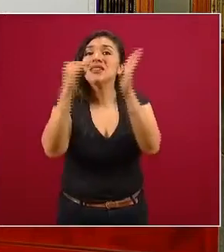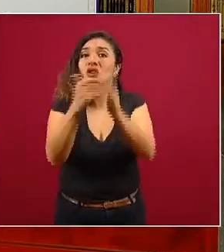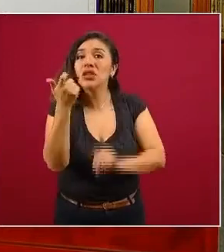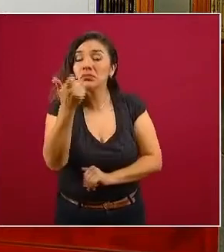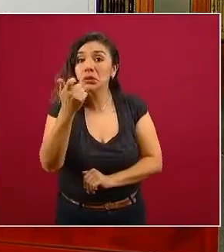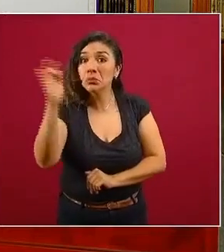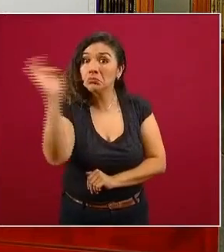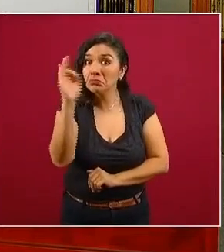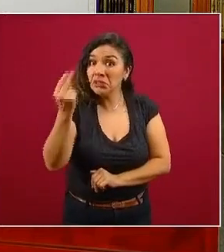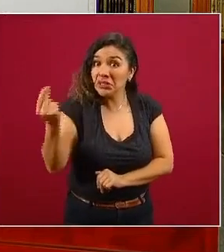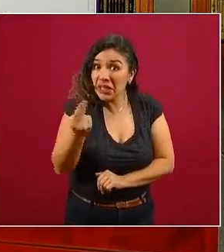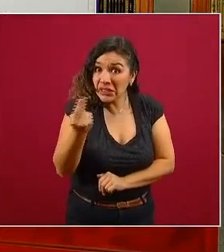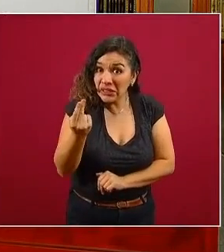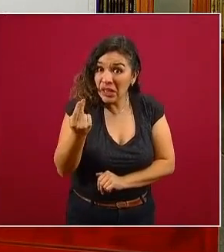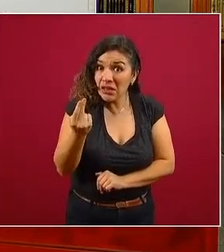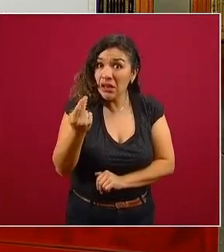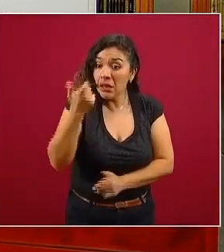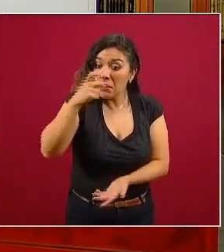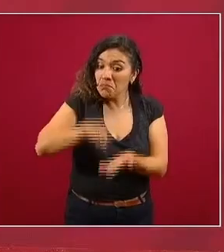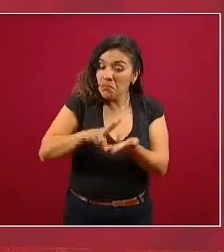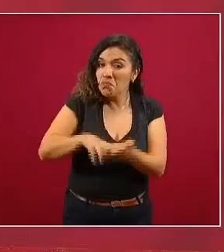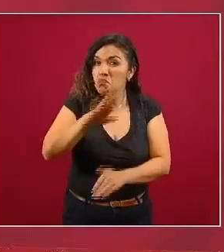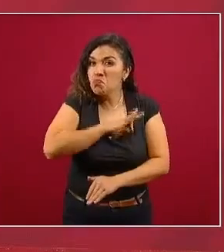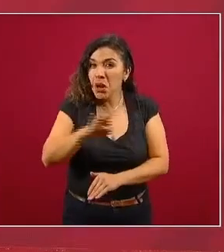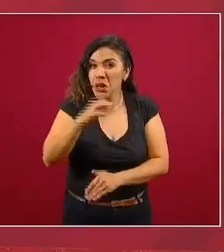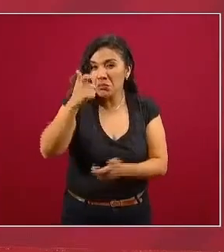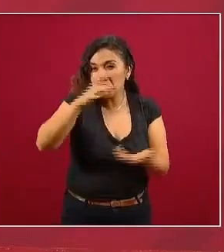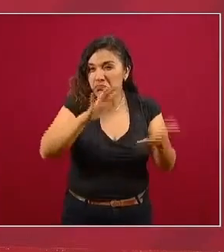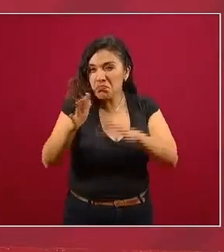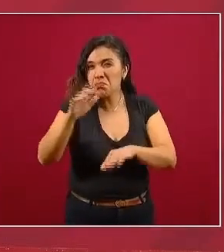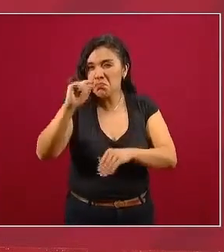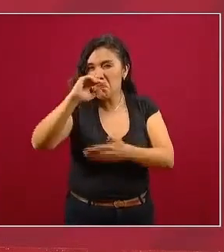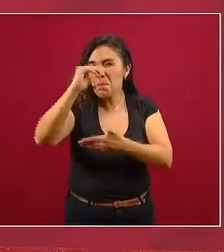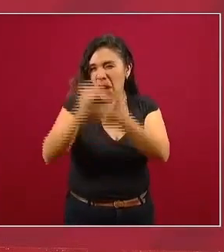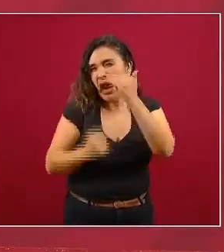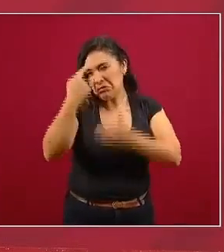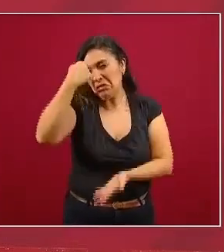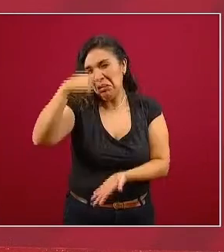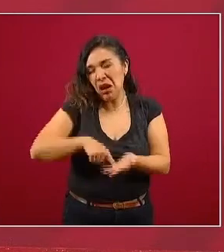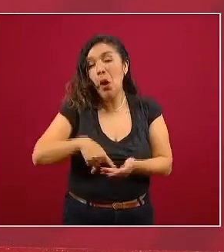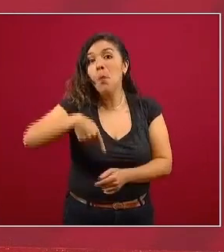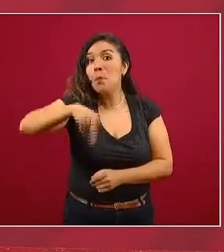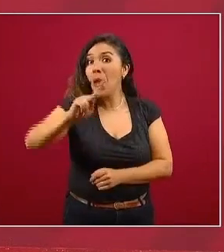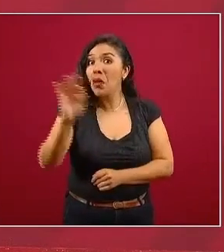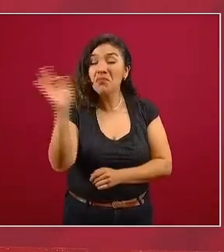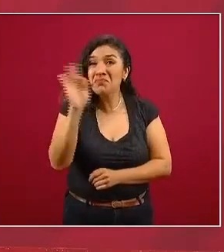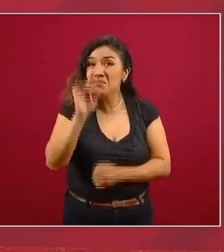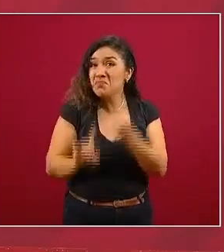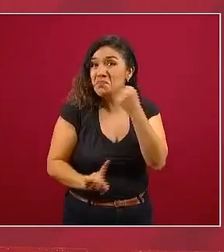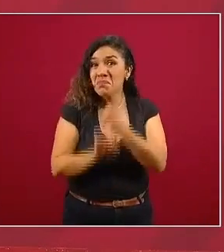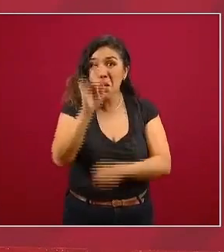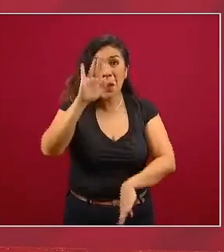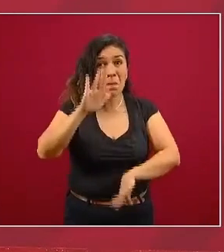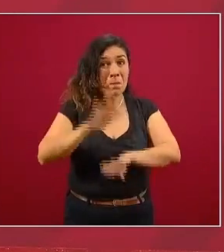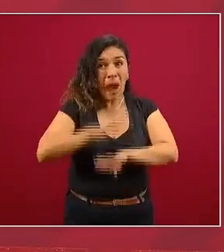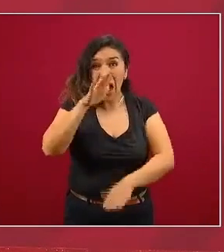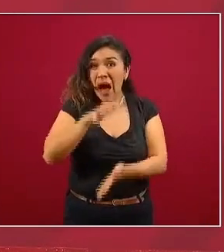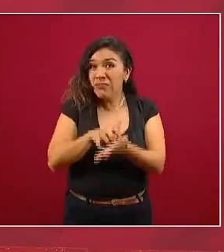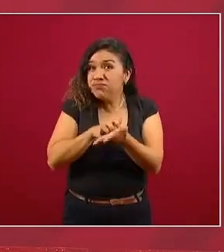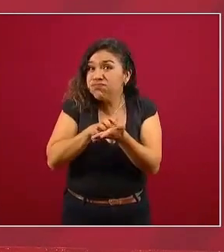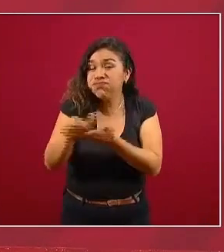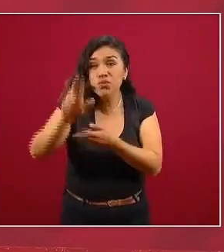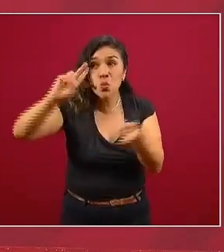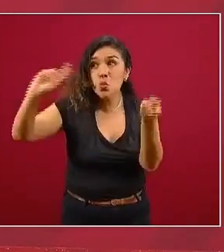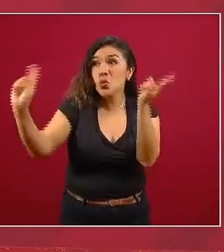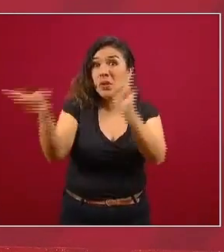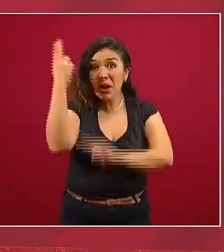Si es que se necesitaran, lo más probable es que el costo sería considerablemente menor, pero aún en un escenario de cobertura